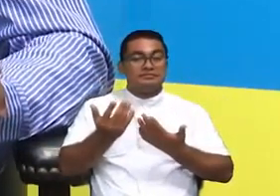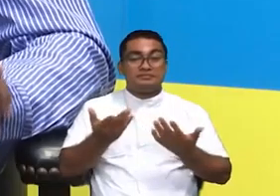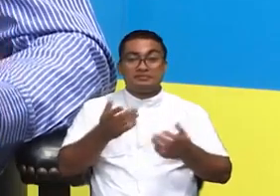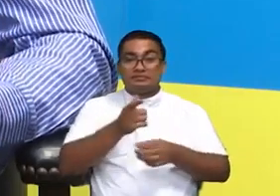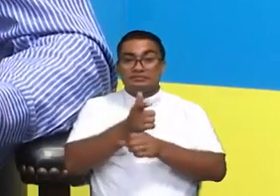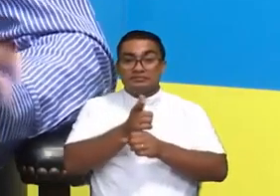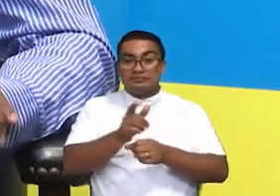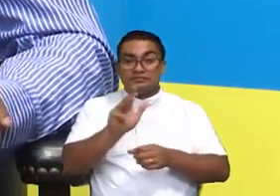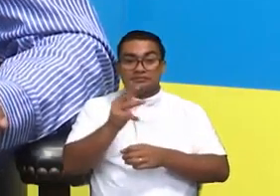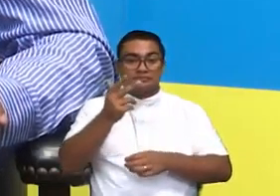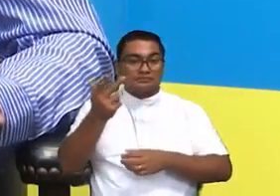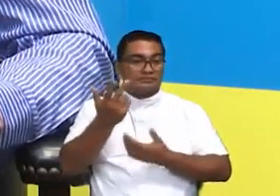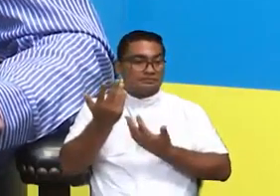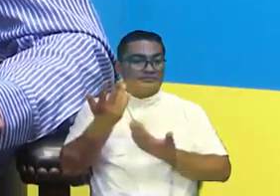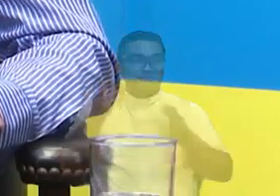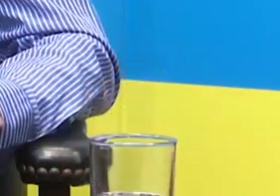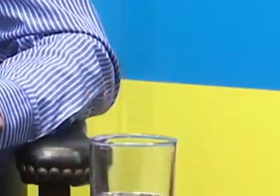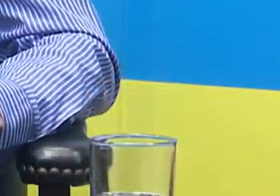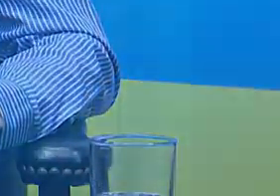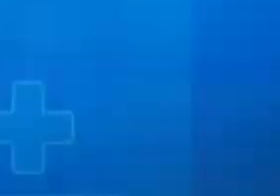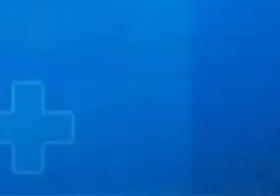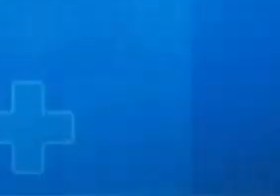de canal, que ya regresamos con este importante tema.